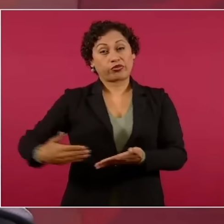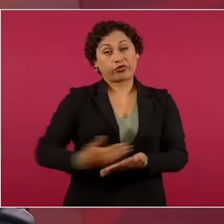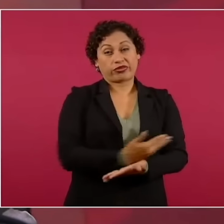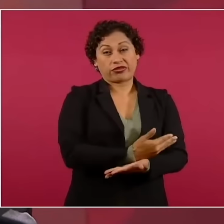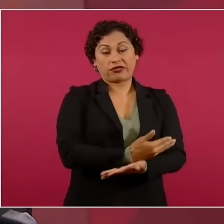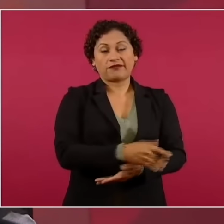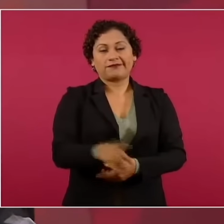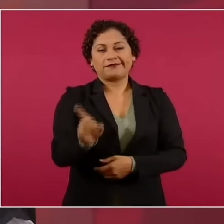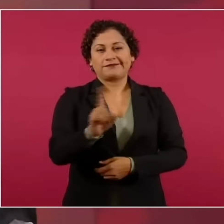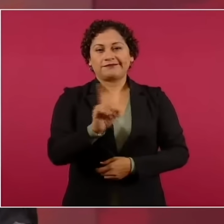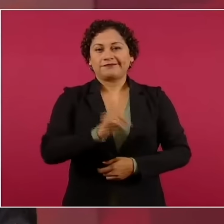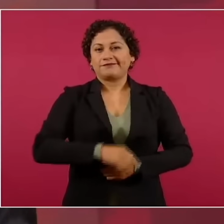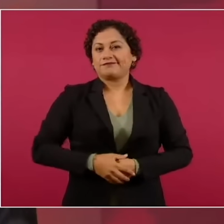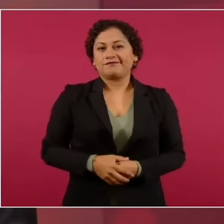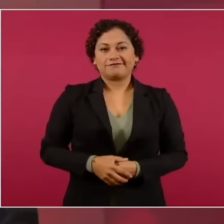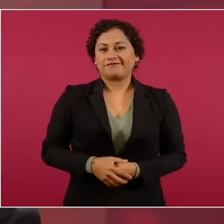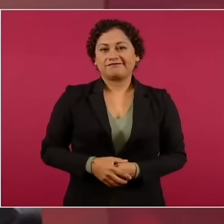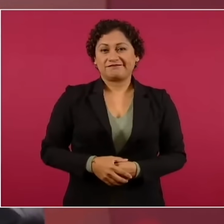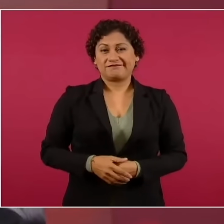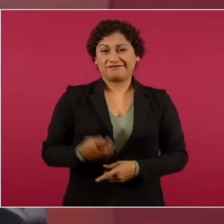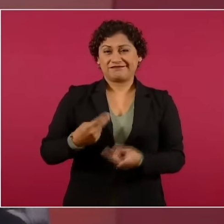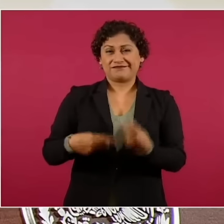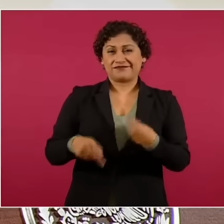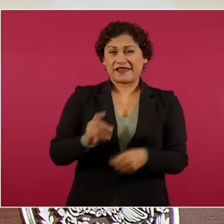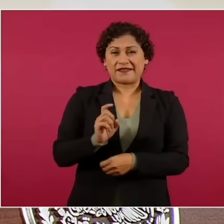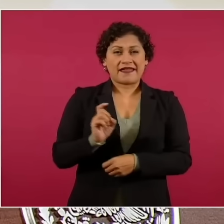tiene ningún impacto